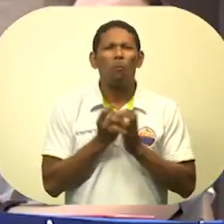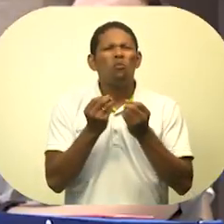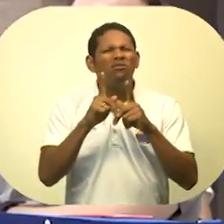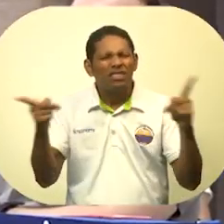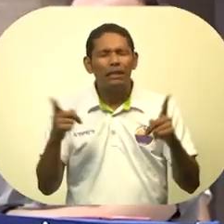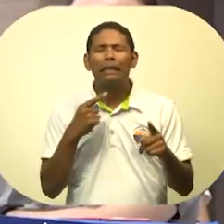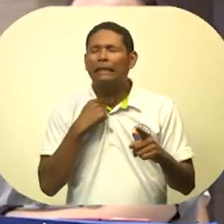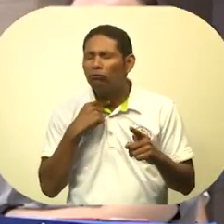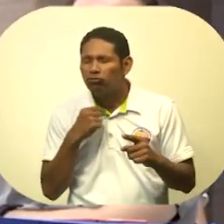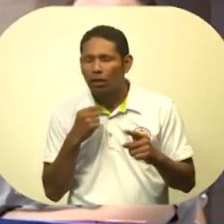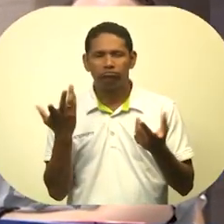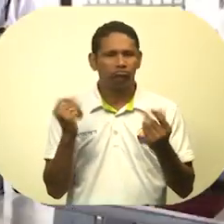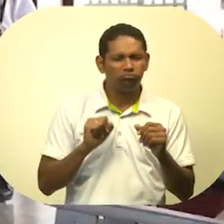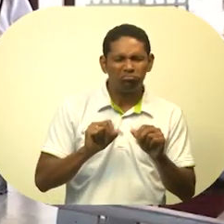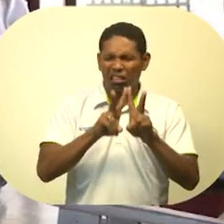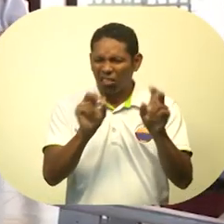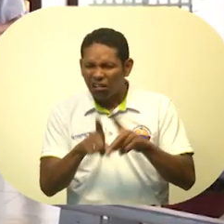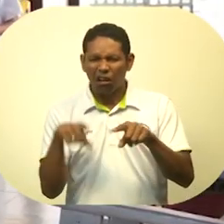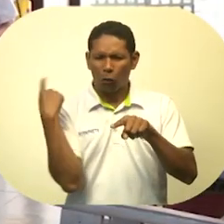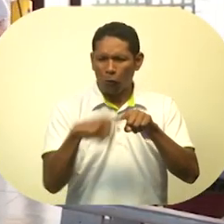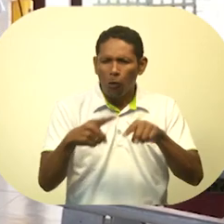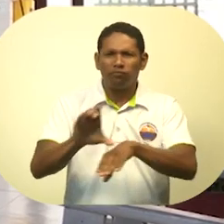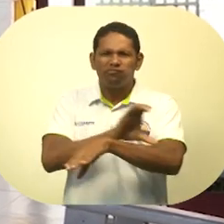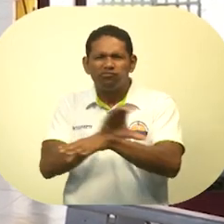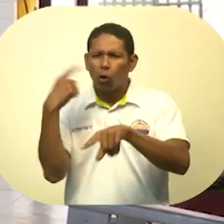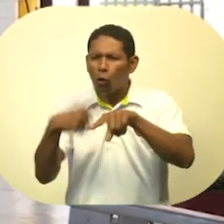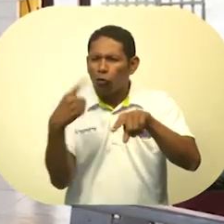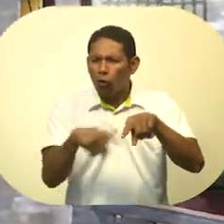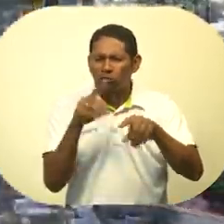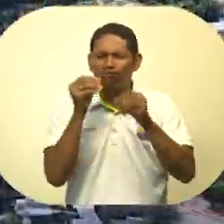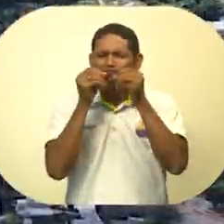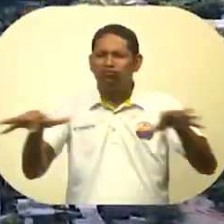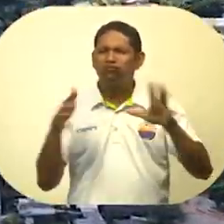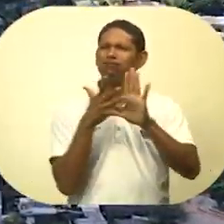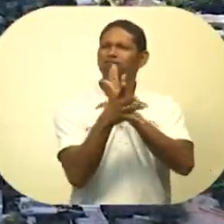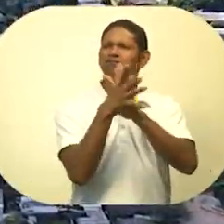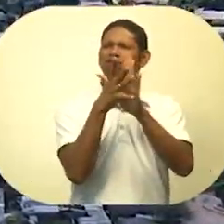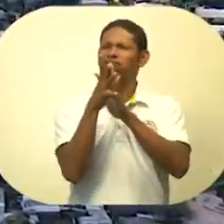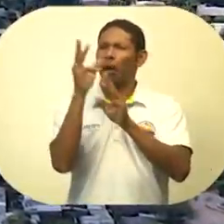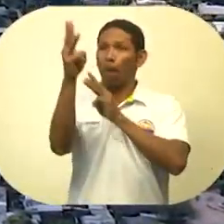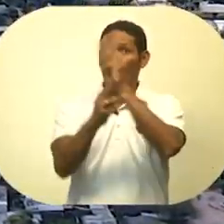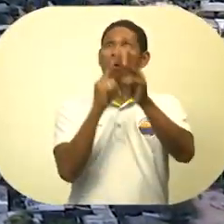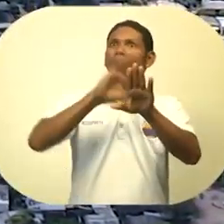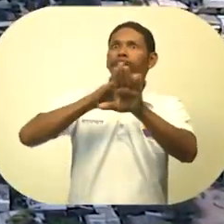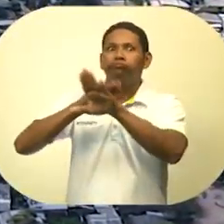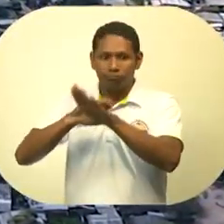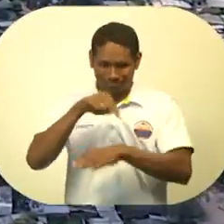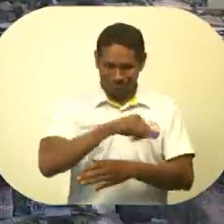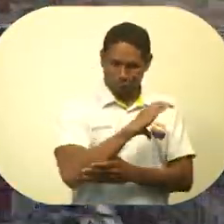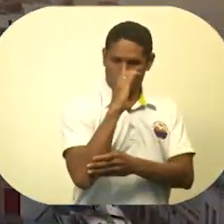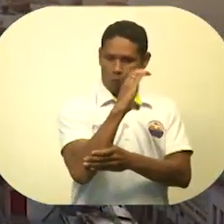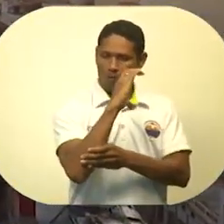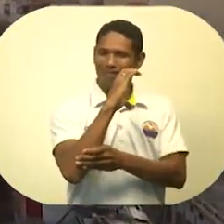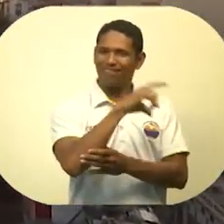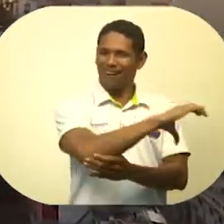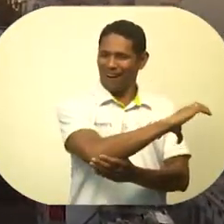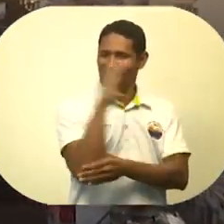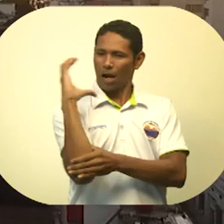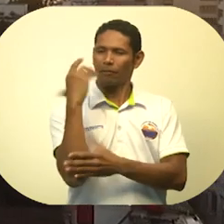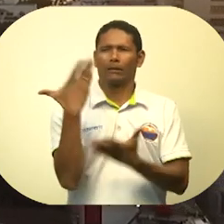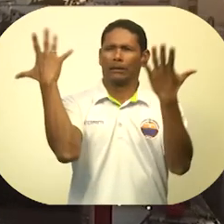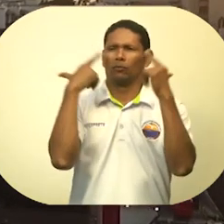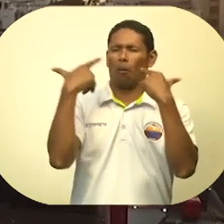las comunicaciones y la multimedia trabajaron por identificar nuevas formas de contarle al mundo sobre la magia de nuestra región